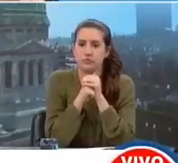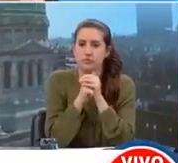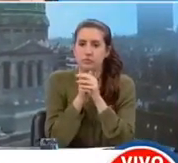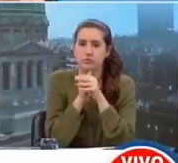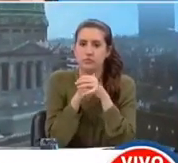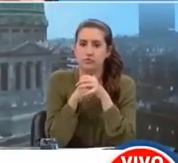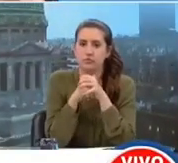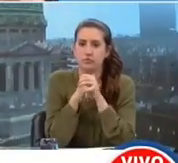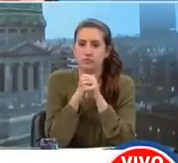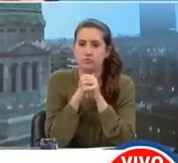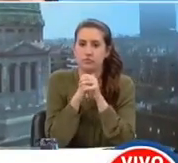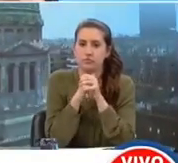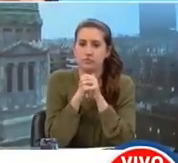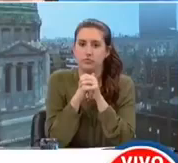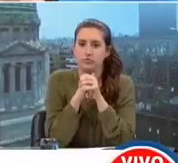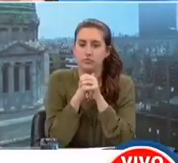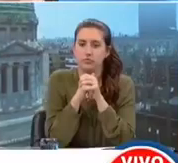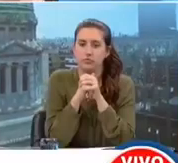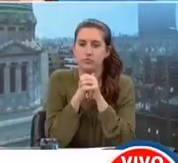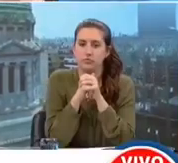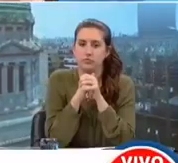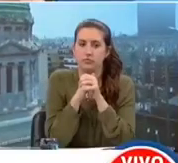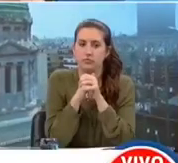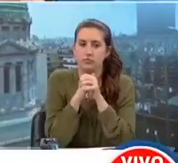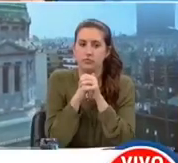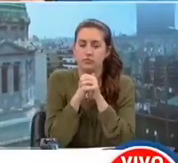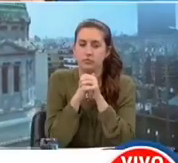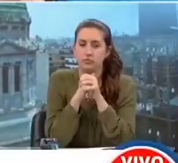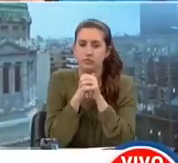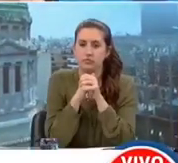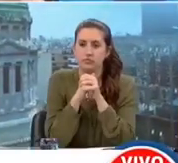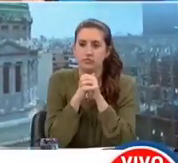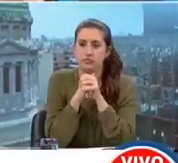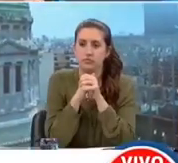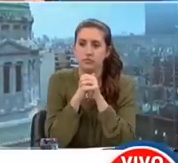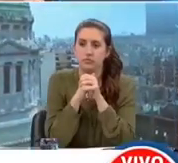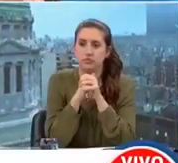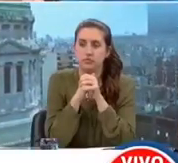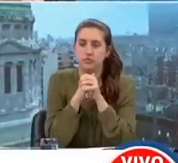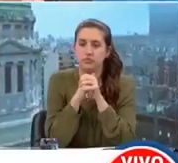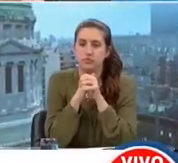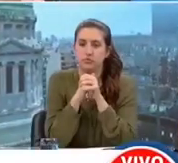primero prevé es declarar la emergencia en salud mental,